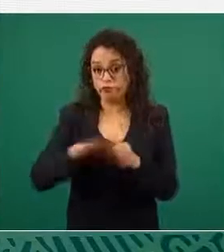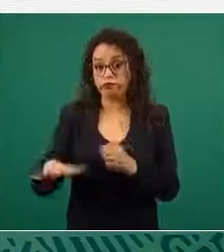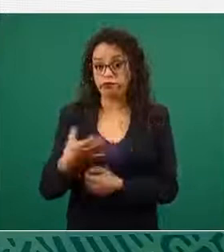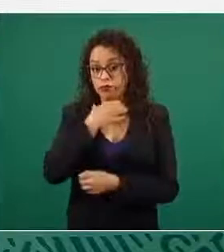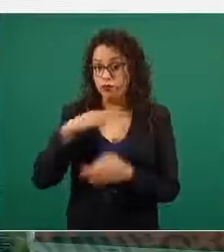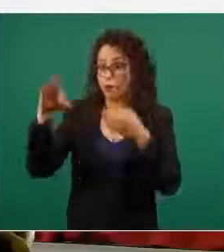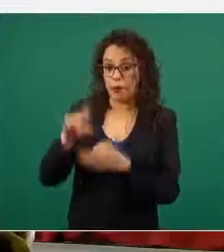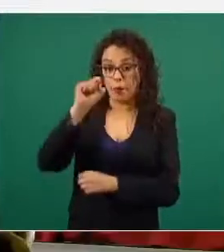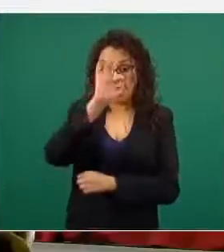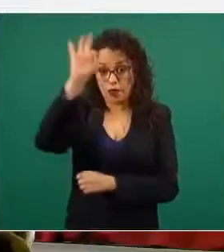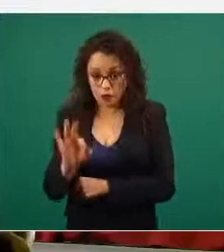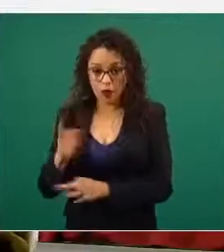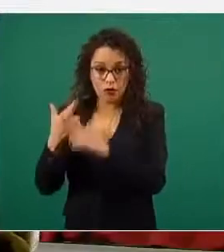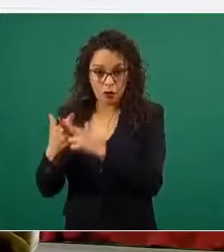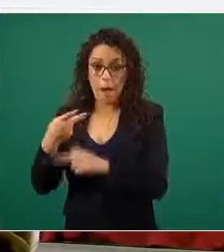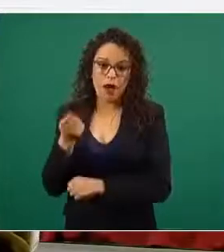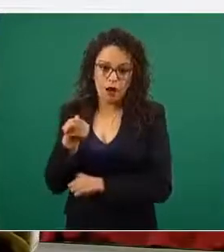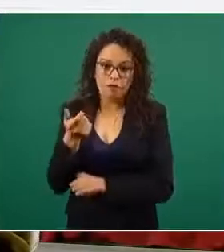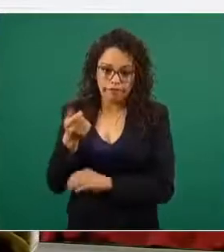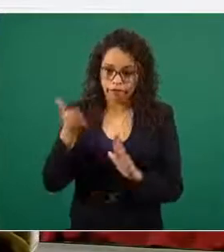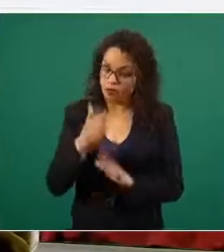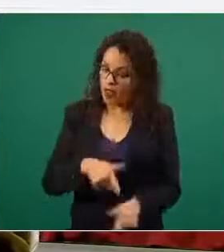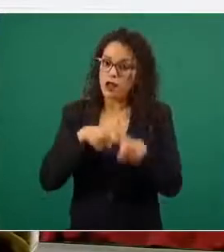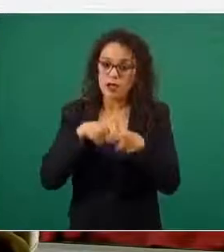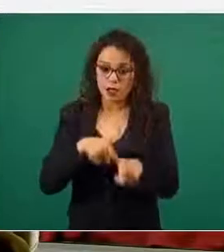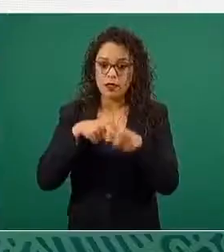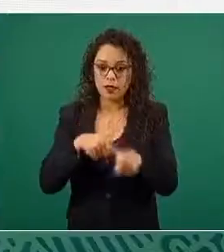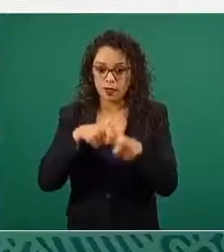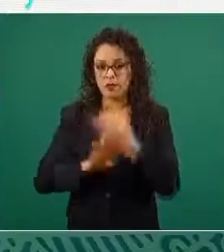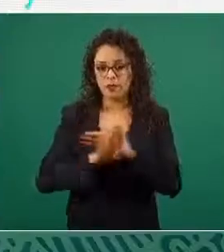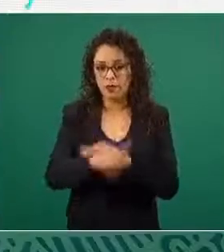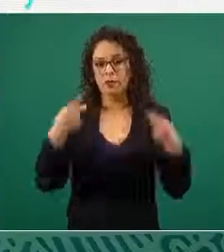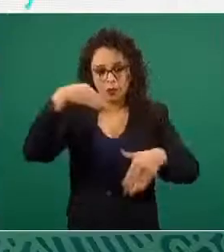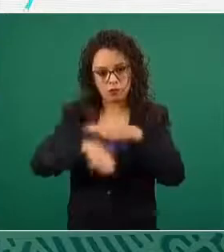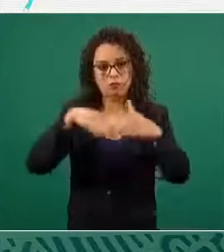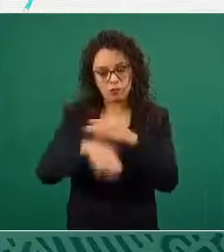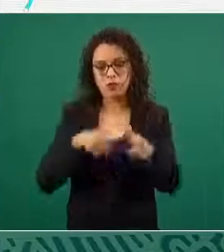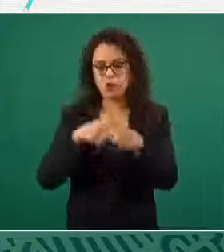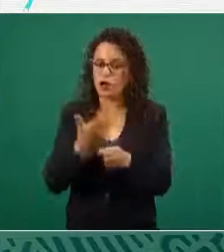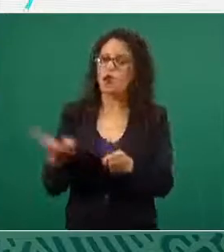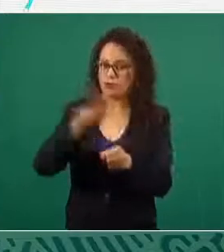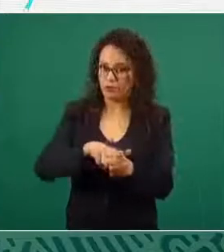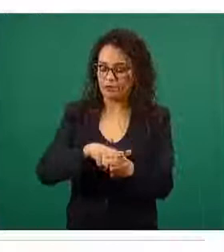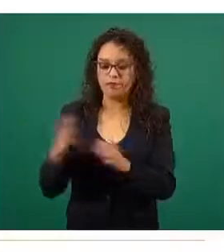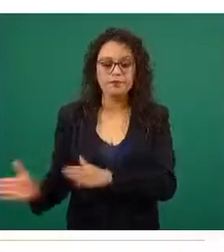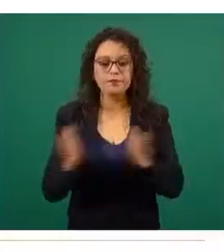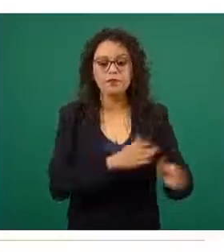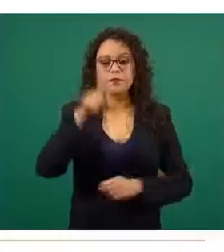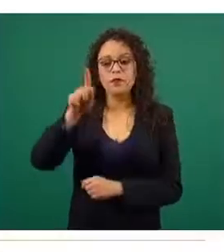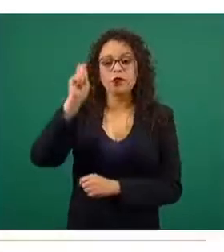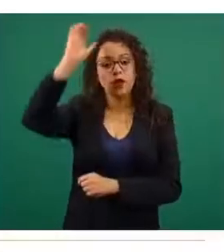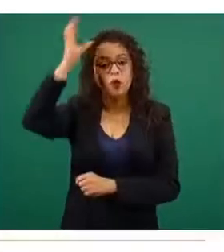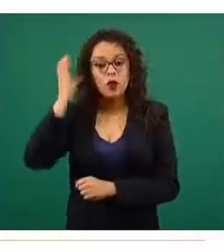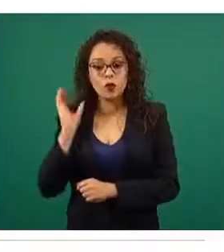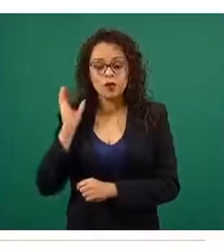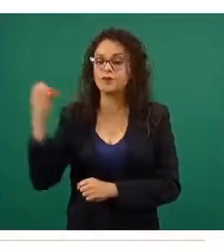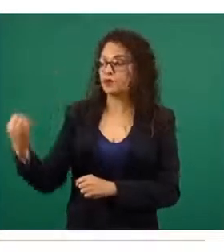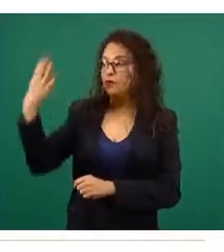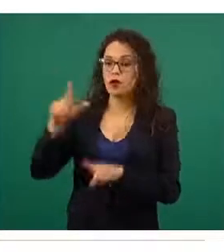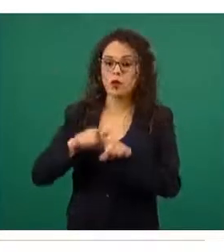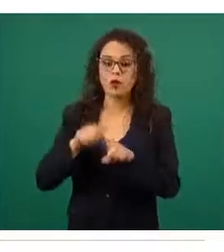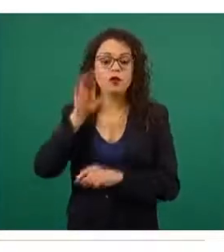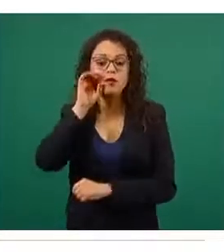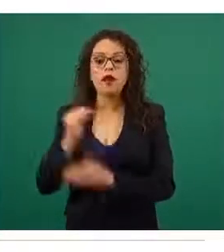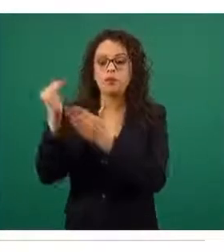al 20%, pero es todavía escasa y necesitamos mantener poca afluencia a los hospitales. La siguiente. En Coahuila vemos también varias semanas ya de descenso, está en semáforo naranja, descienden